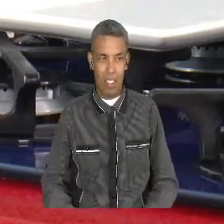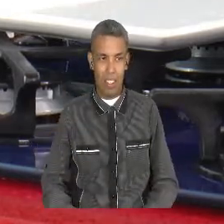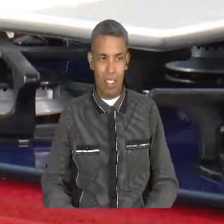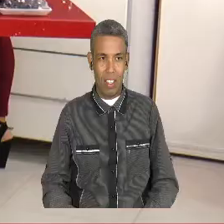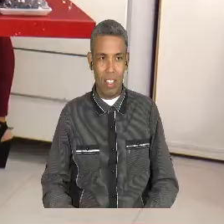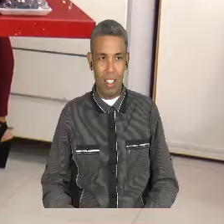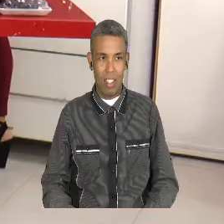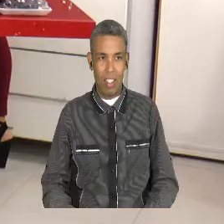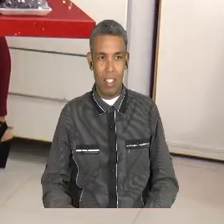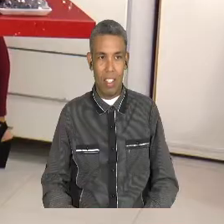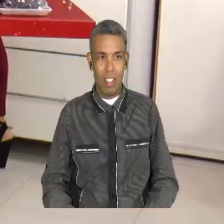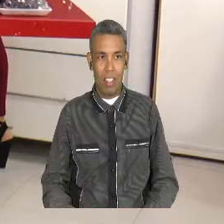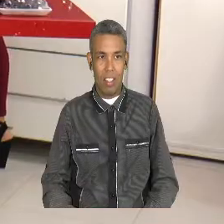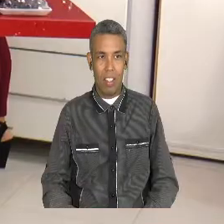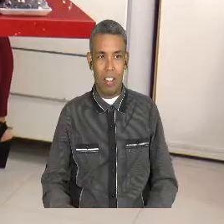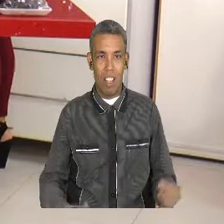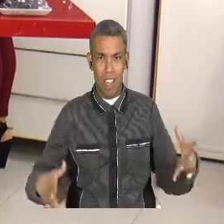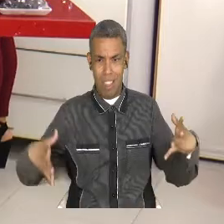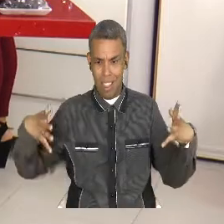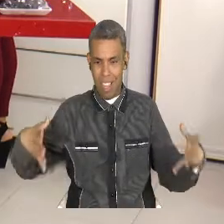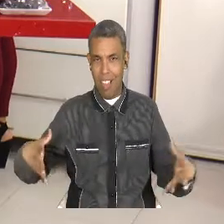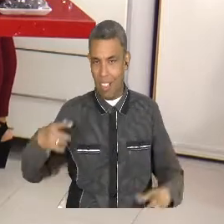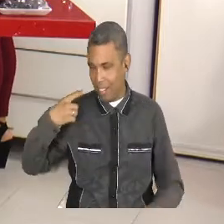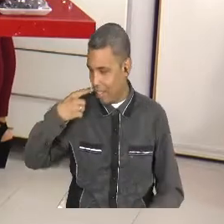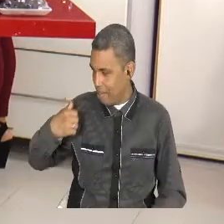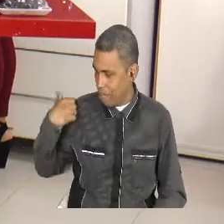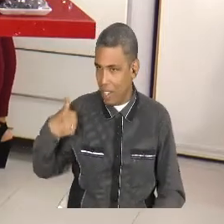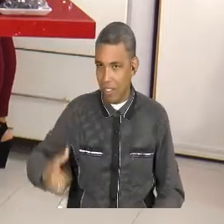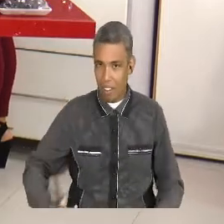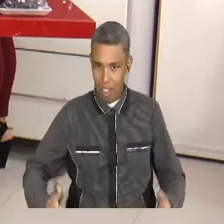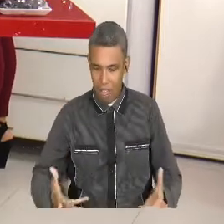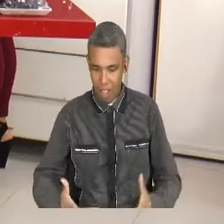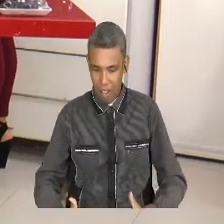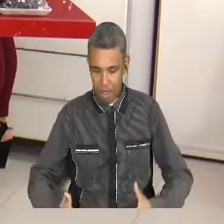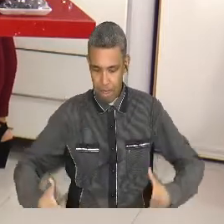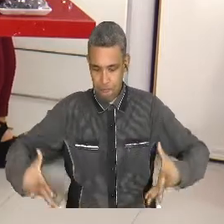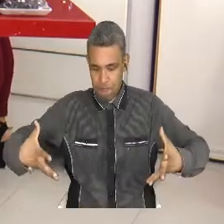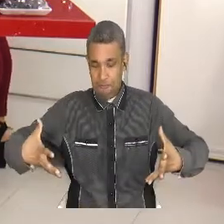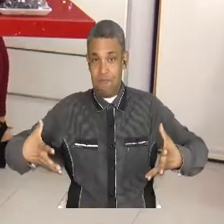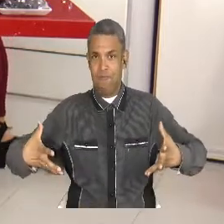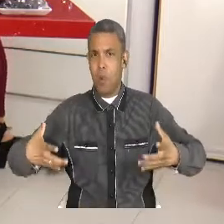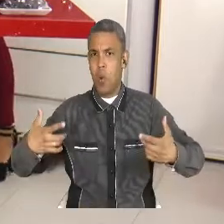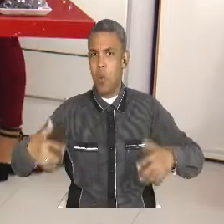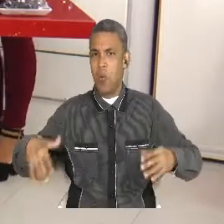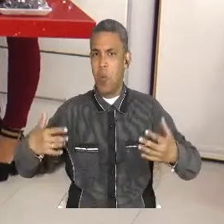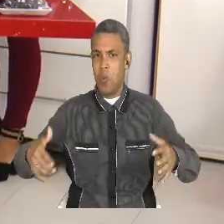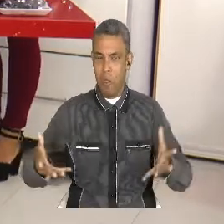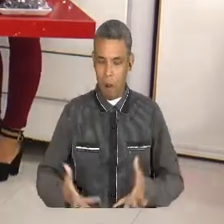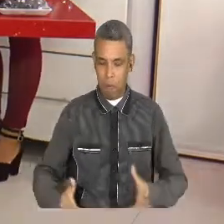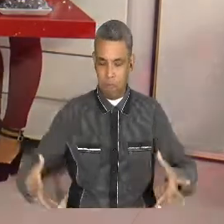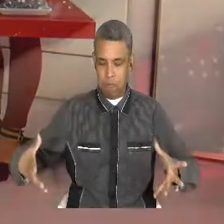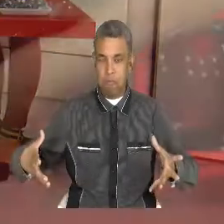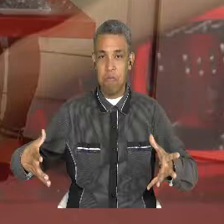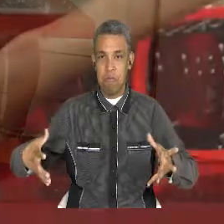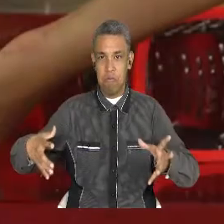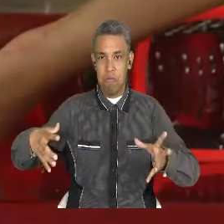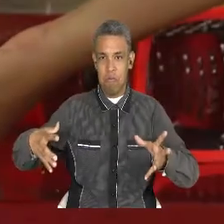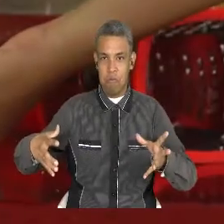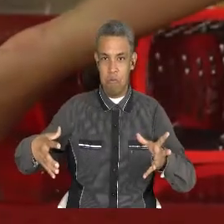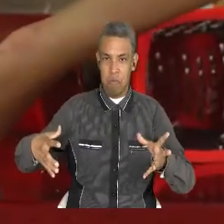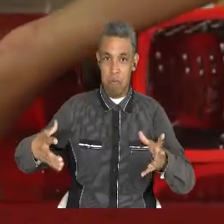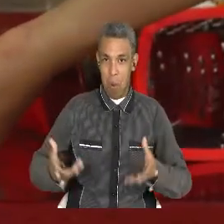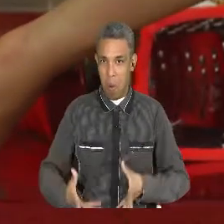Ah, por acá. Sí, señor, dejémosla ahí para que no se nos vaya a desbaratar, caramba. Miren esta hermosa ancheta, una